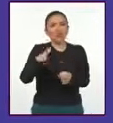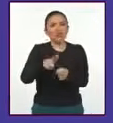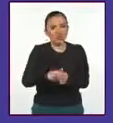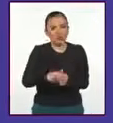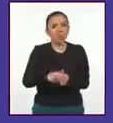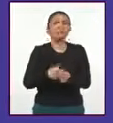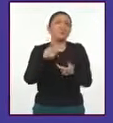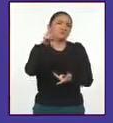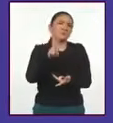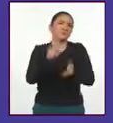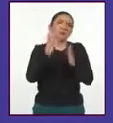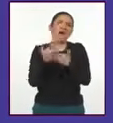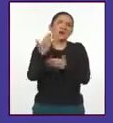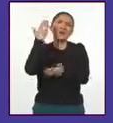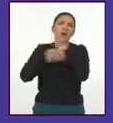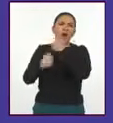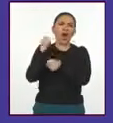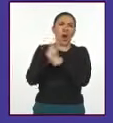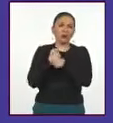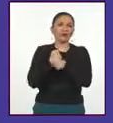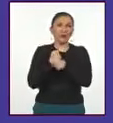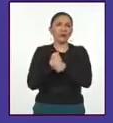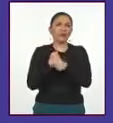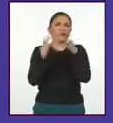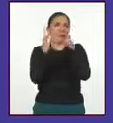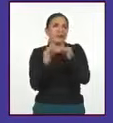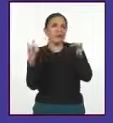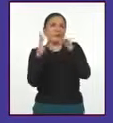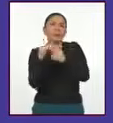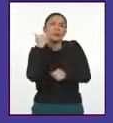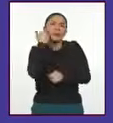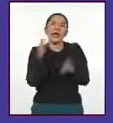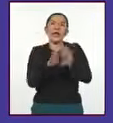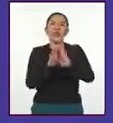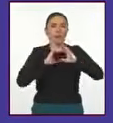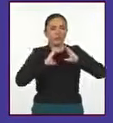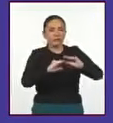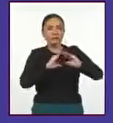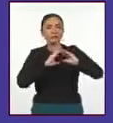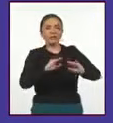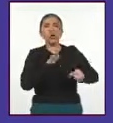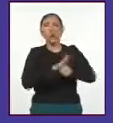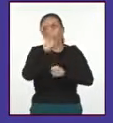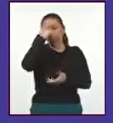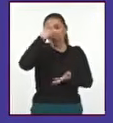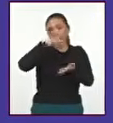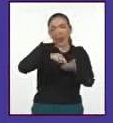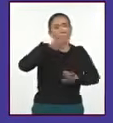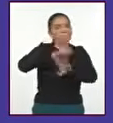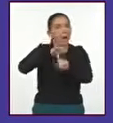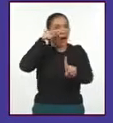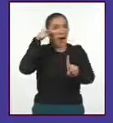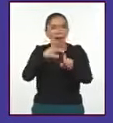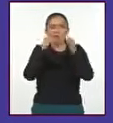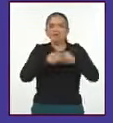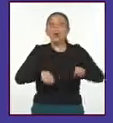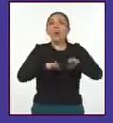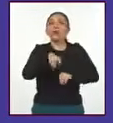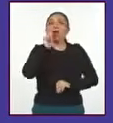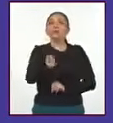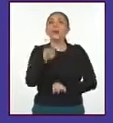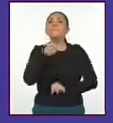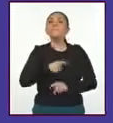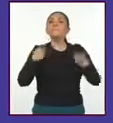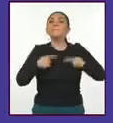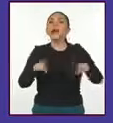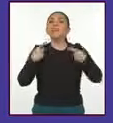hace algunos años se ha tratado de fomentar mucho creencias en las cuales todo va muy centrado en el individuo, en el